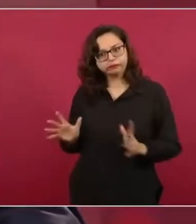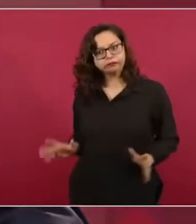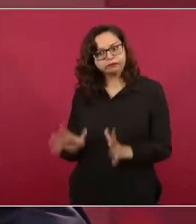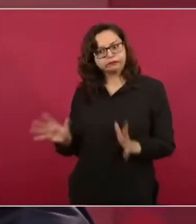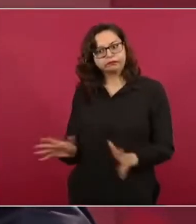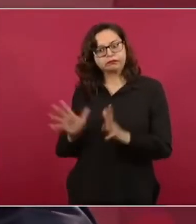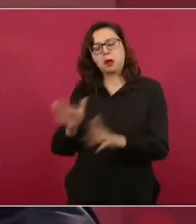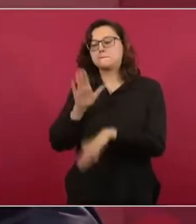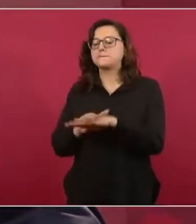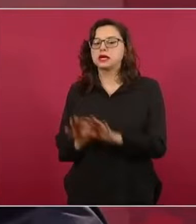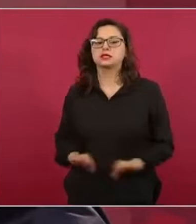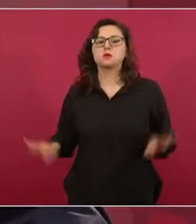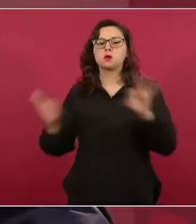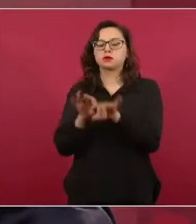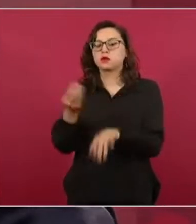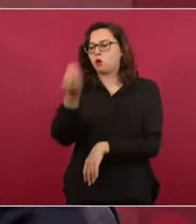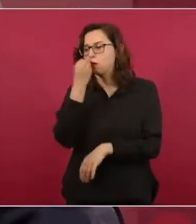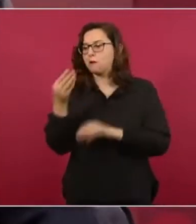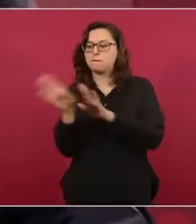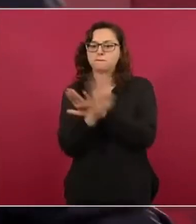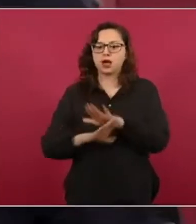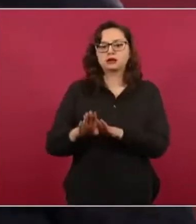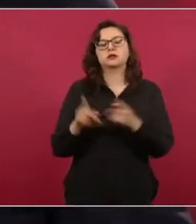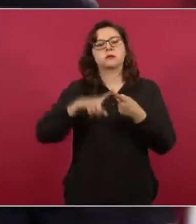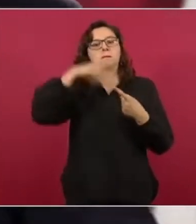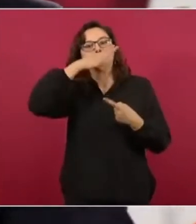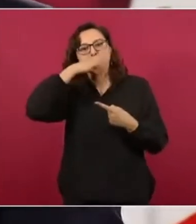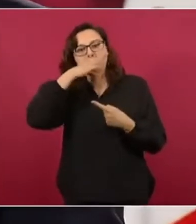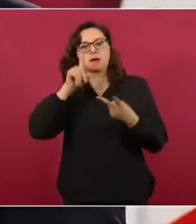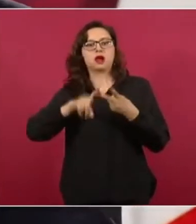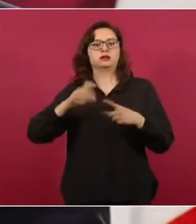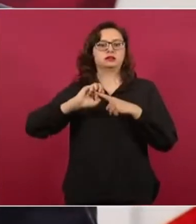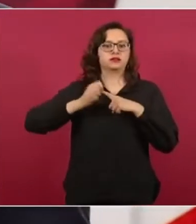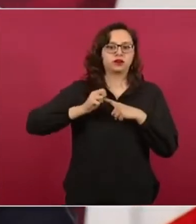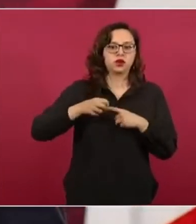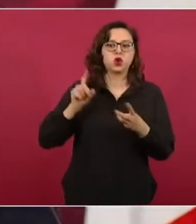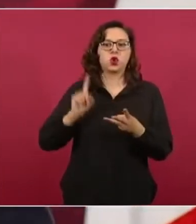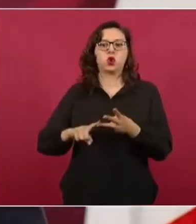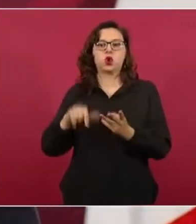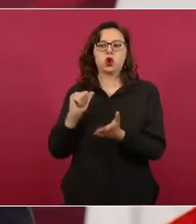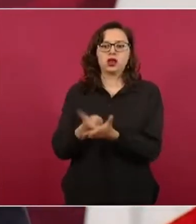producir básicos, maíz, frijol, arroz,